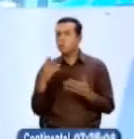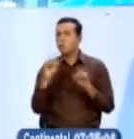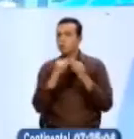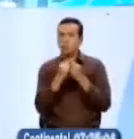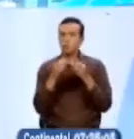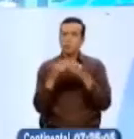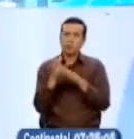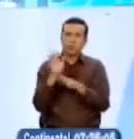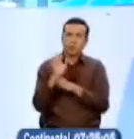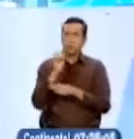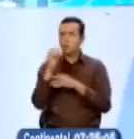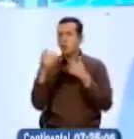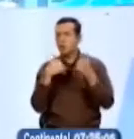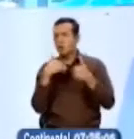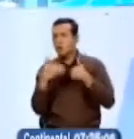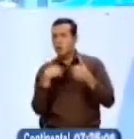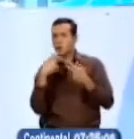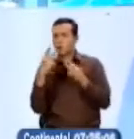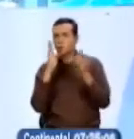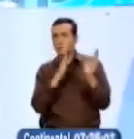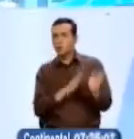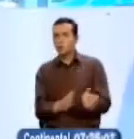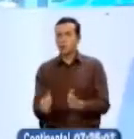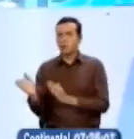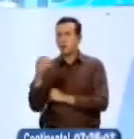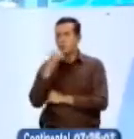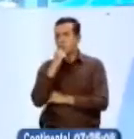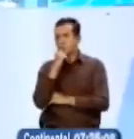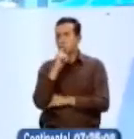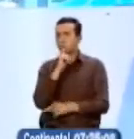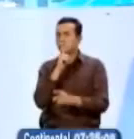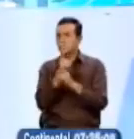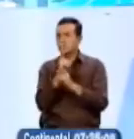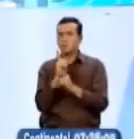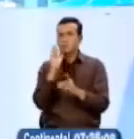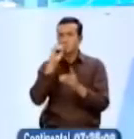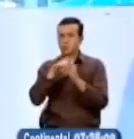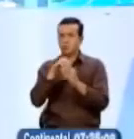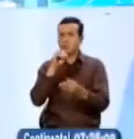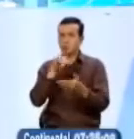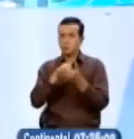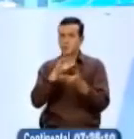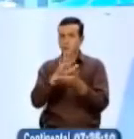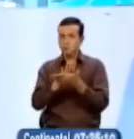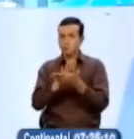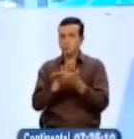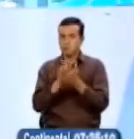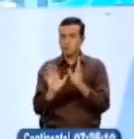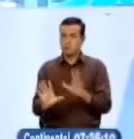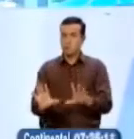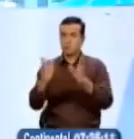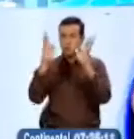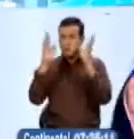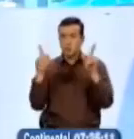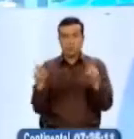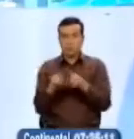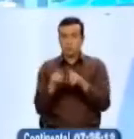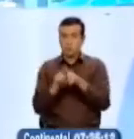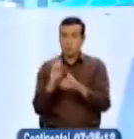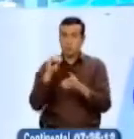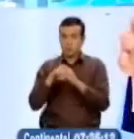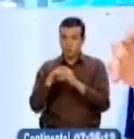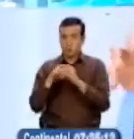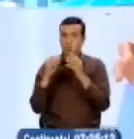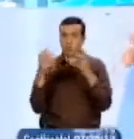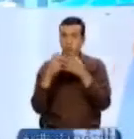grupos nacionales como es el teatro como en la organización para poder incluir a éste para que este este festival también se incluya